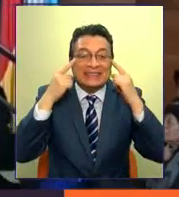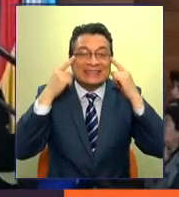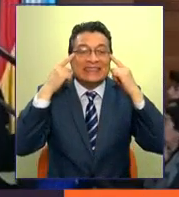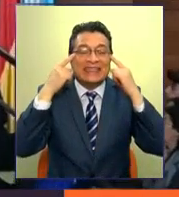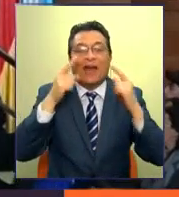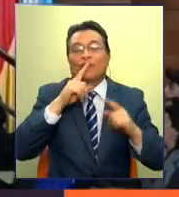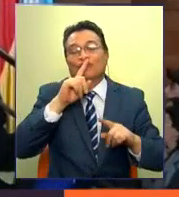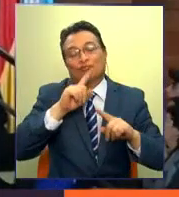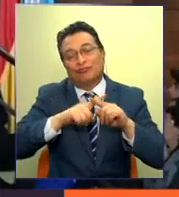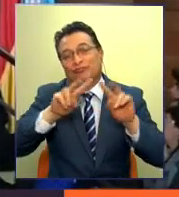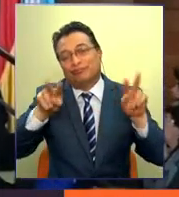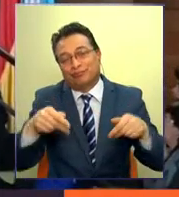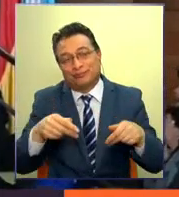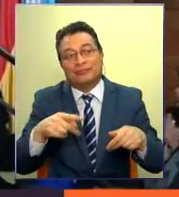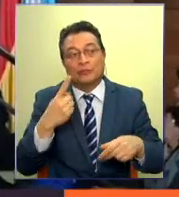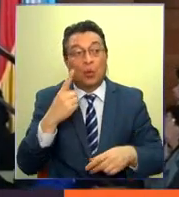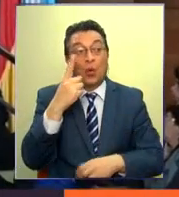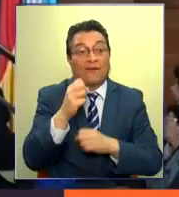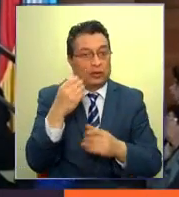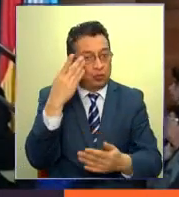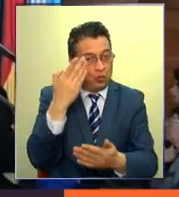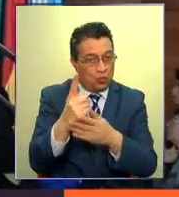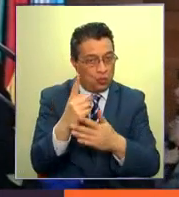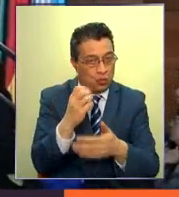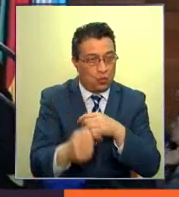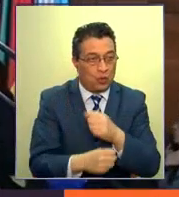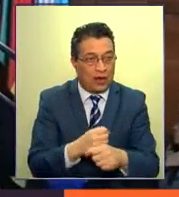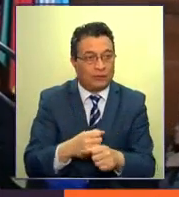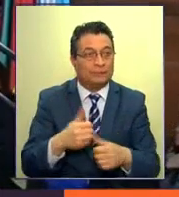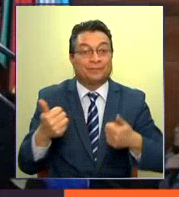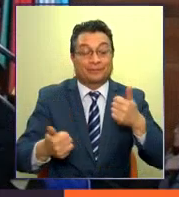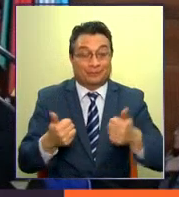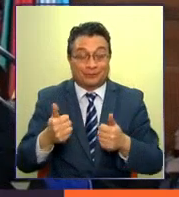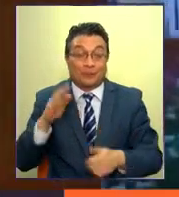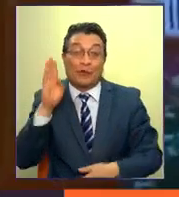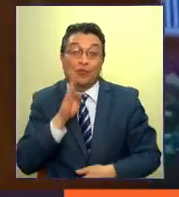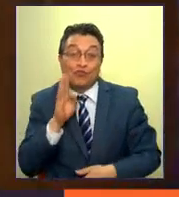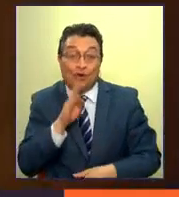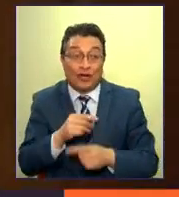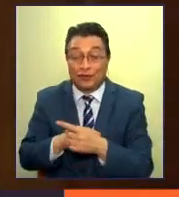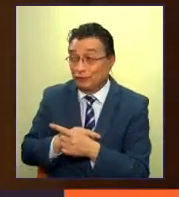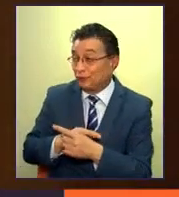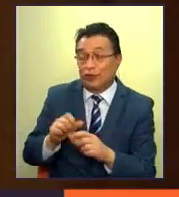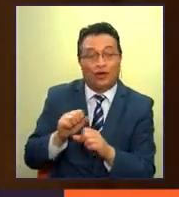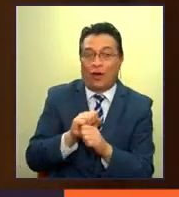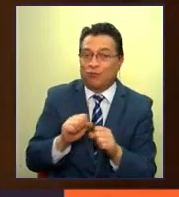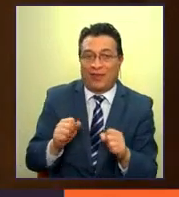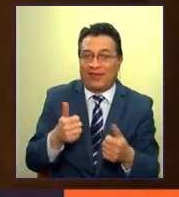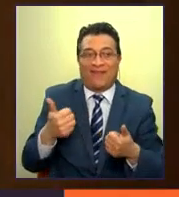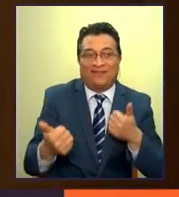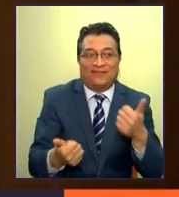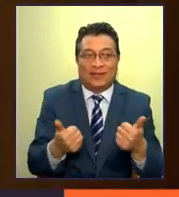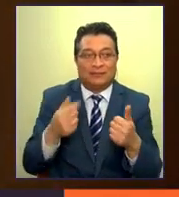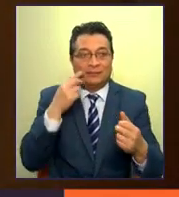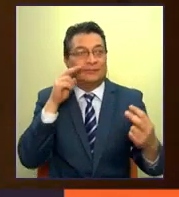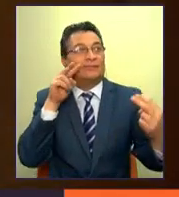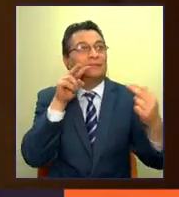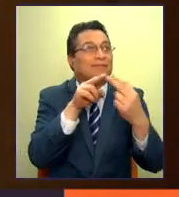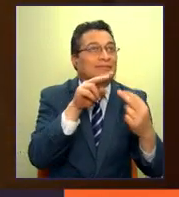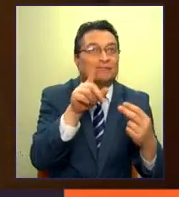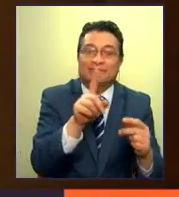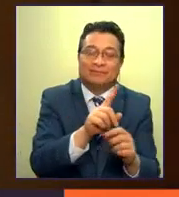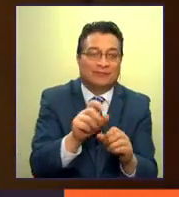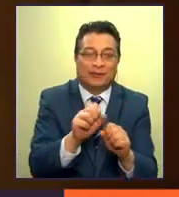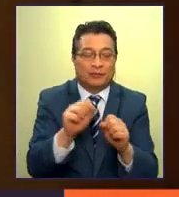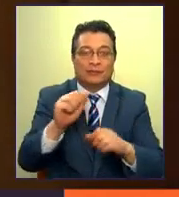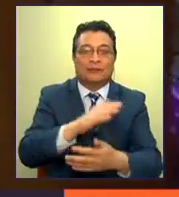instancia y nunca más en el año. Es el caso de los bailes moreno, y ahora ellos no podrán danzar ni ver a la reina del Tamarugal